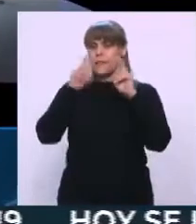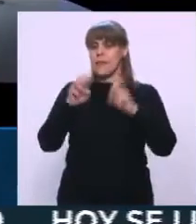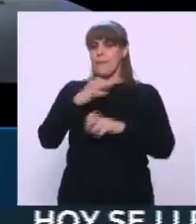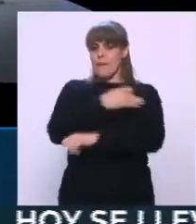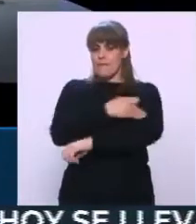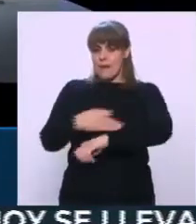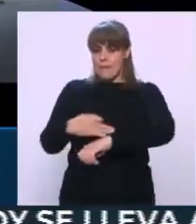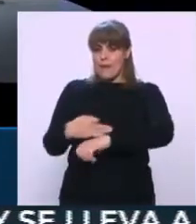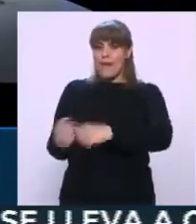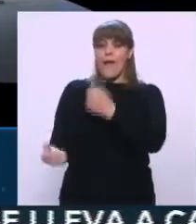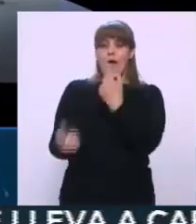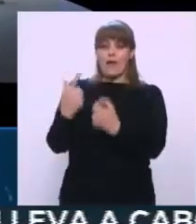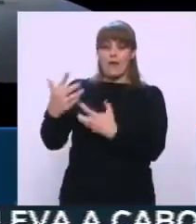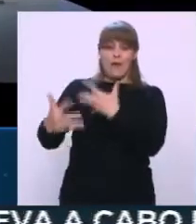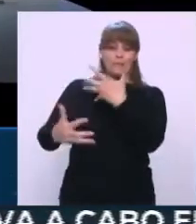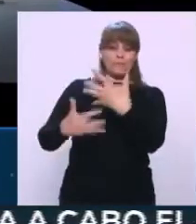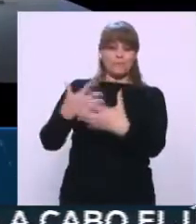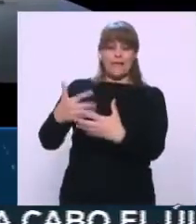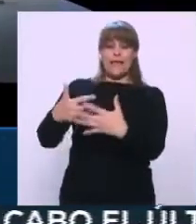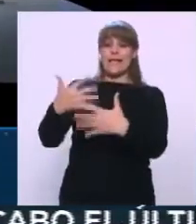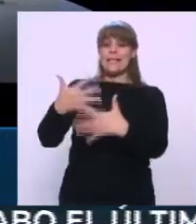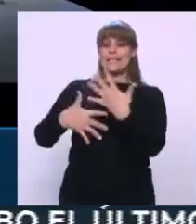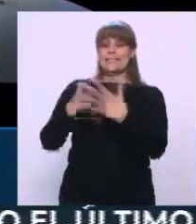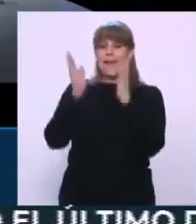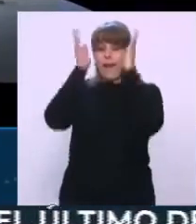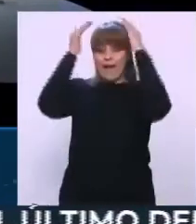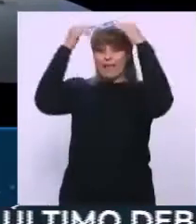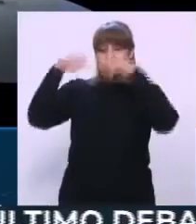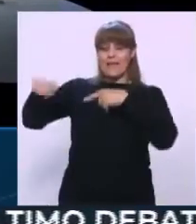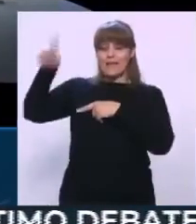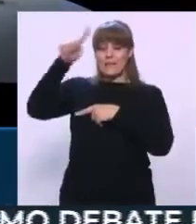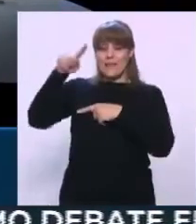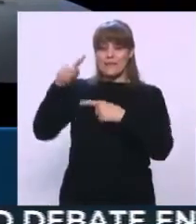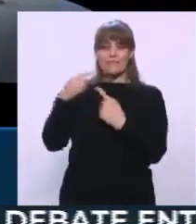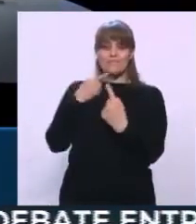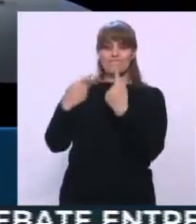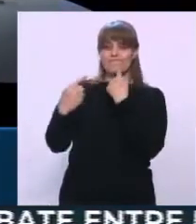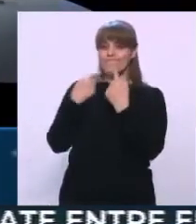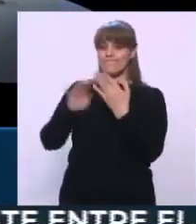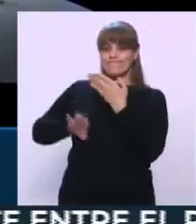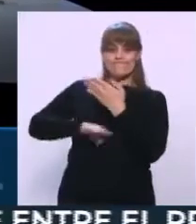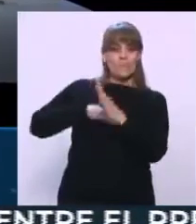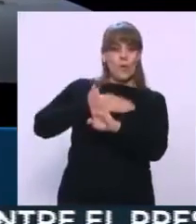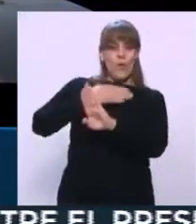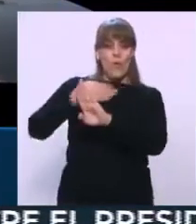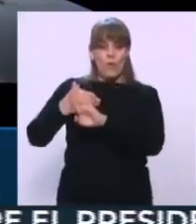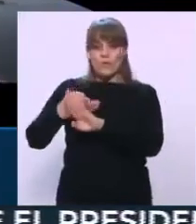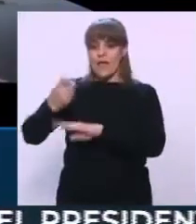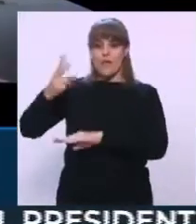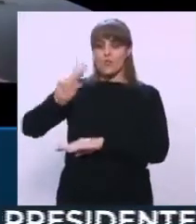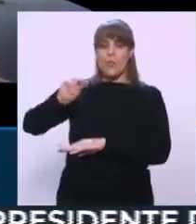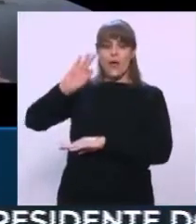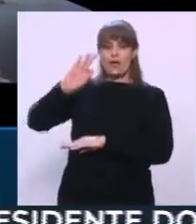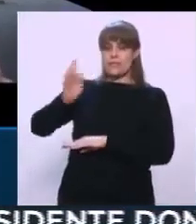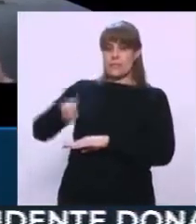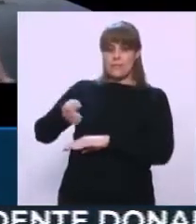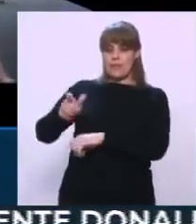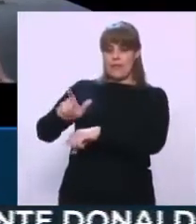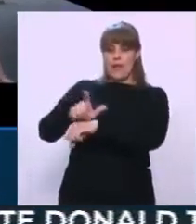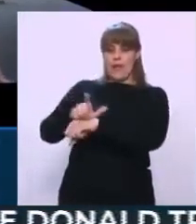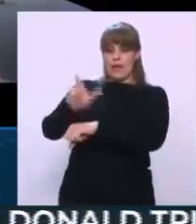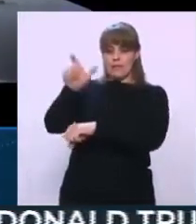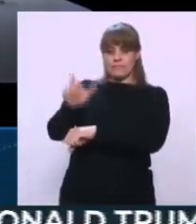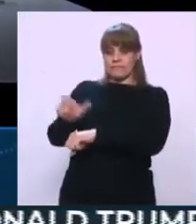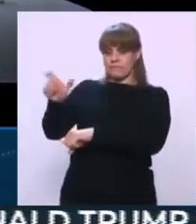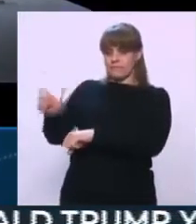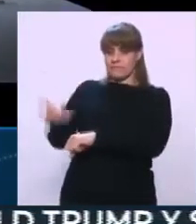una especie de rebelión de 15 cardenales, en las que no solamente no aceptaban la condición homosexual, sino